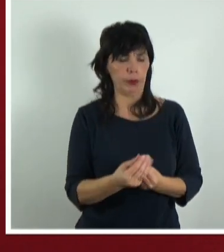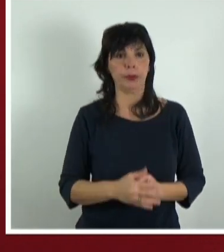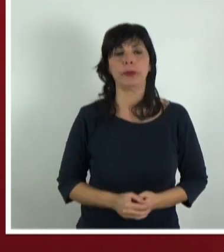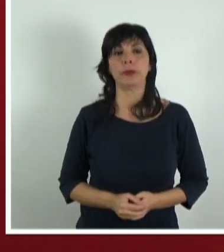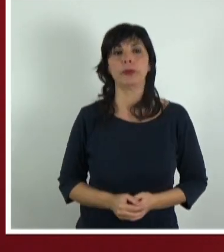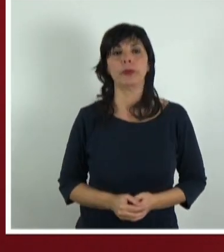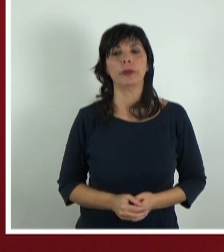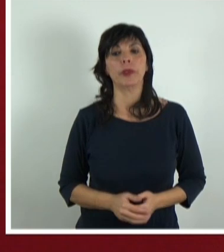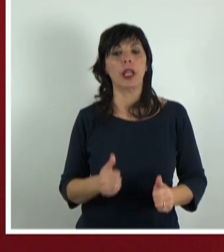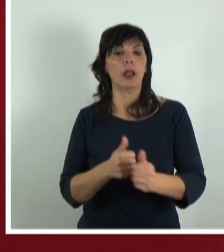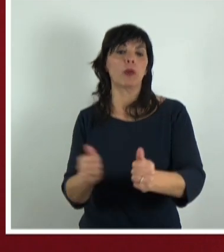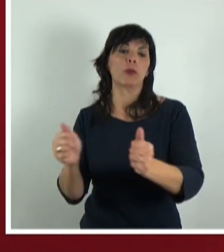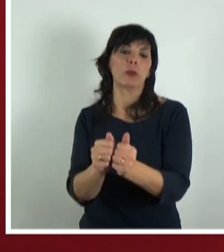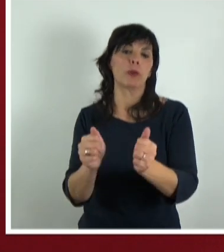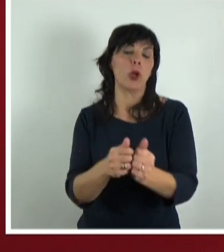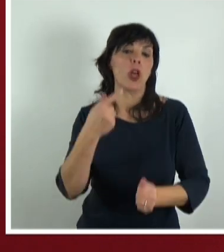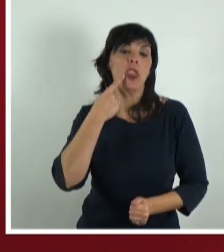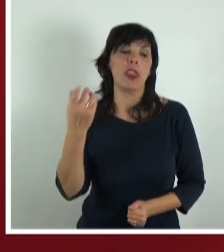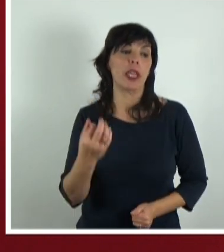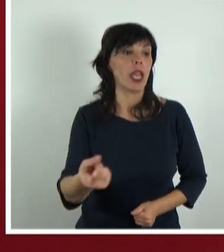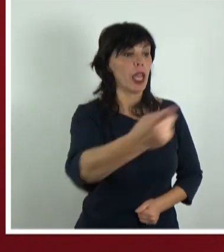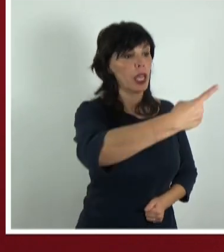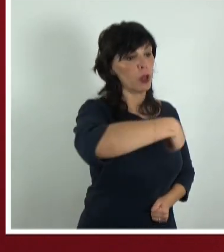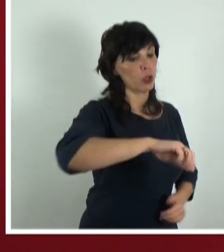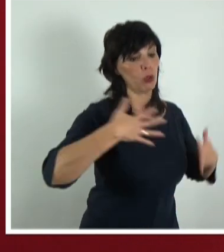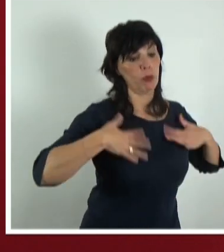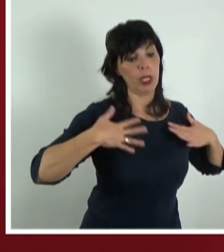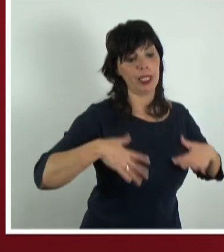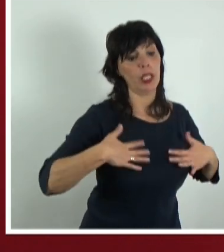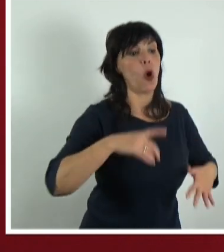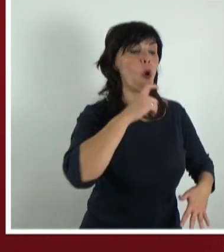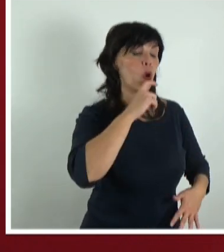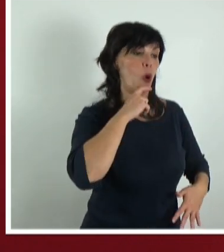que no tenemos que revestir de humildad, porque Dios